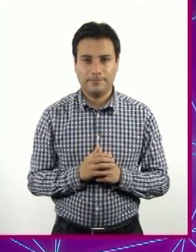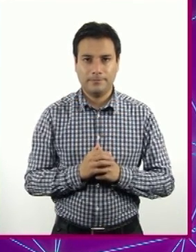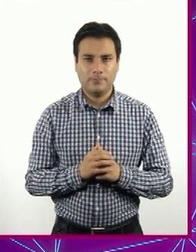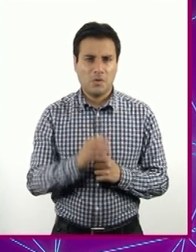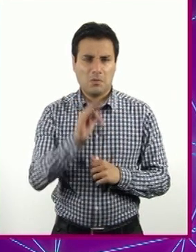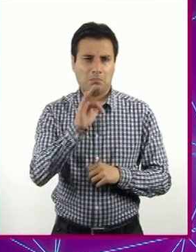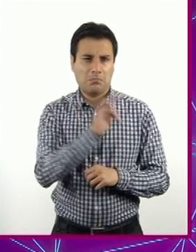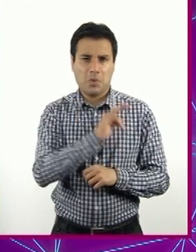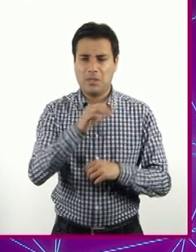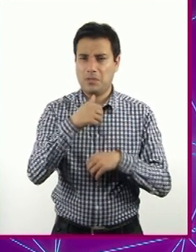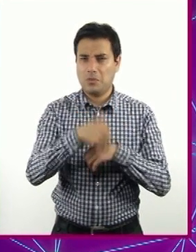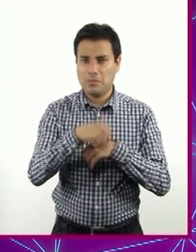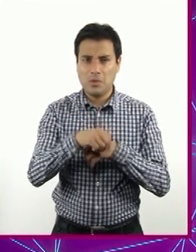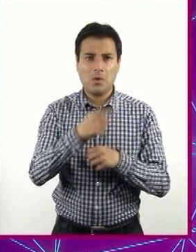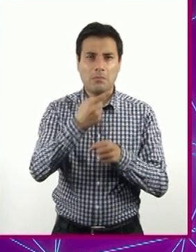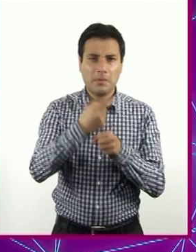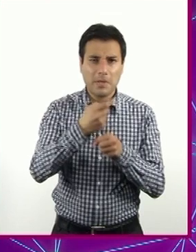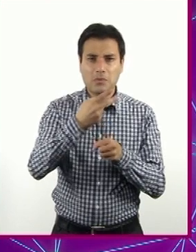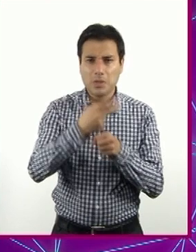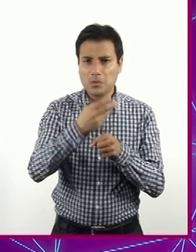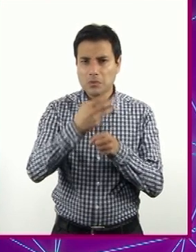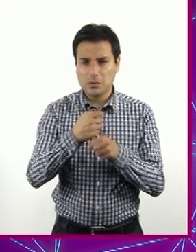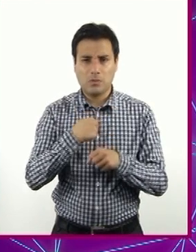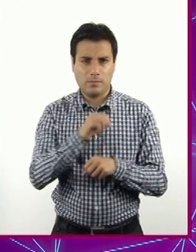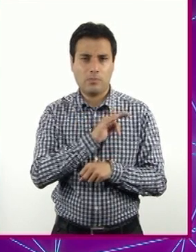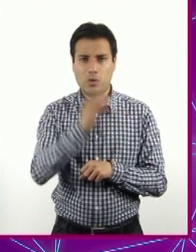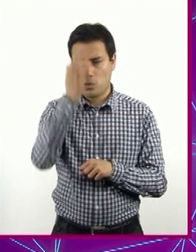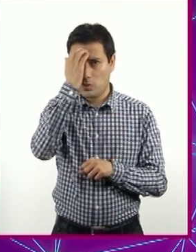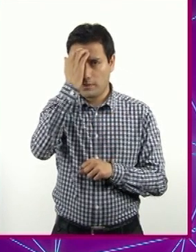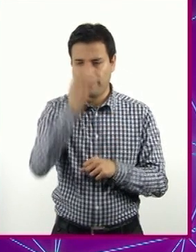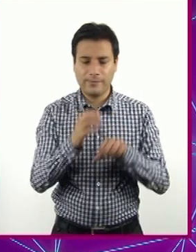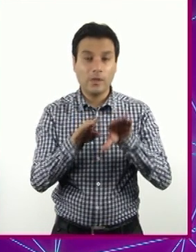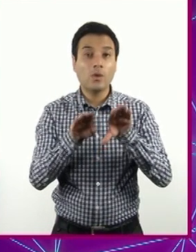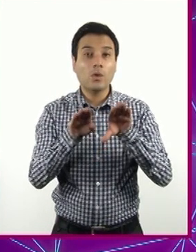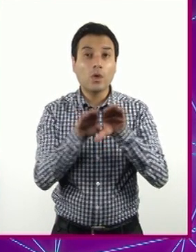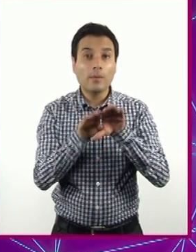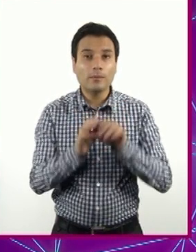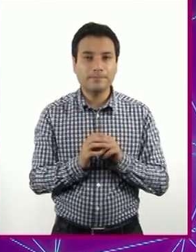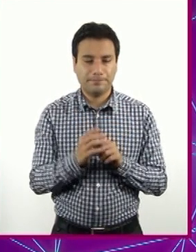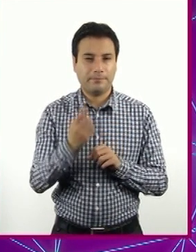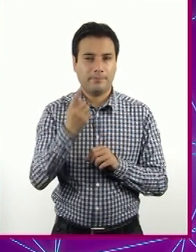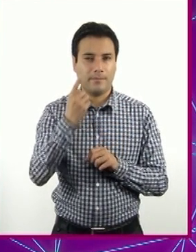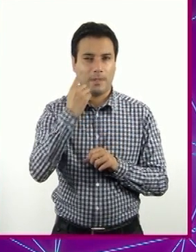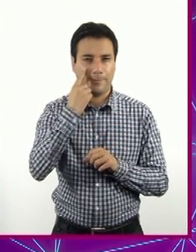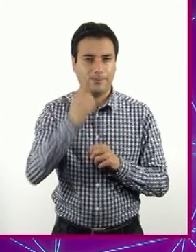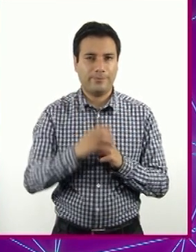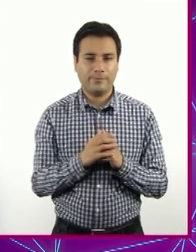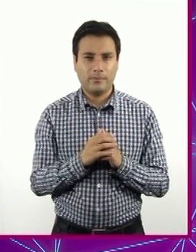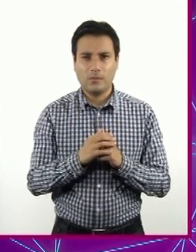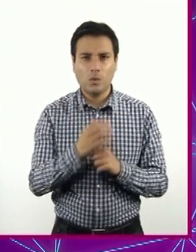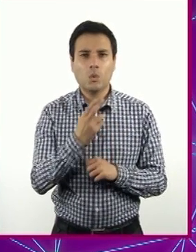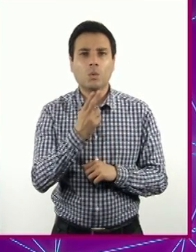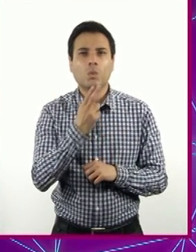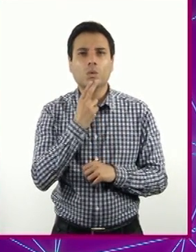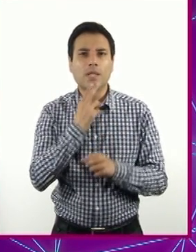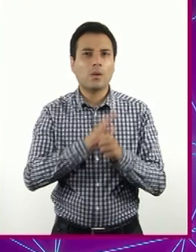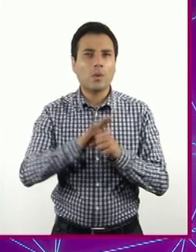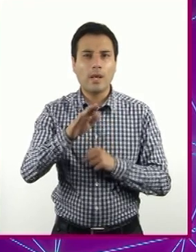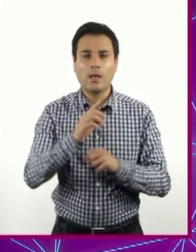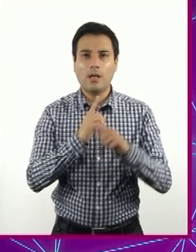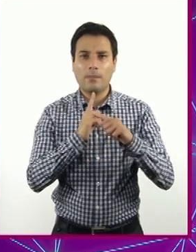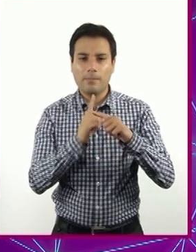sino cualquiera. Lo que tenemos que hacer es ver qué operación aplicamos al número